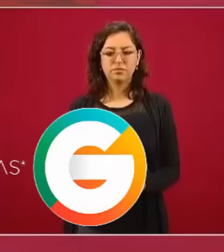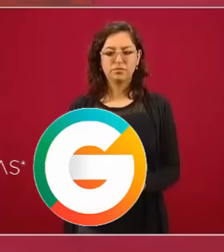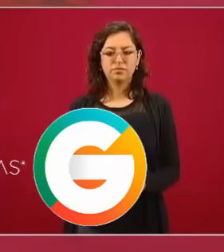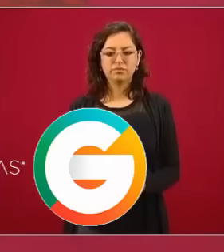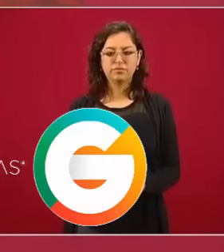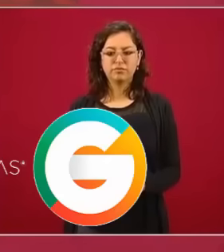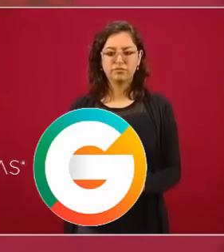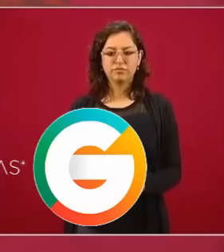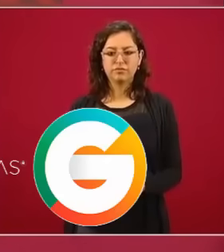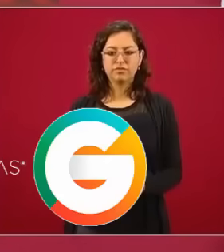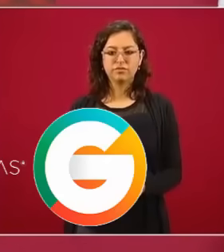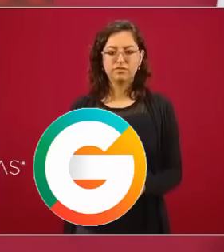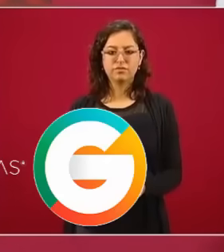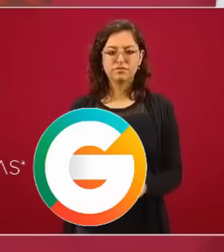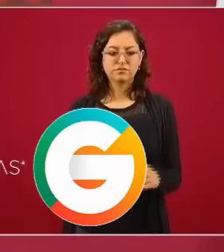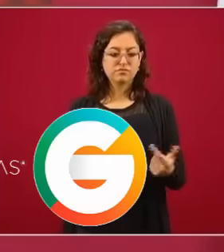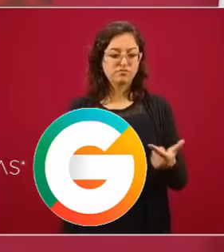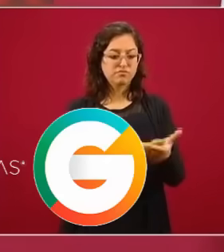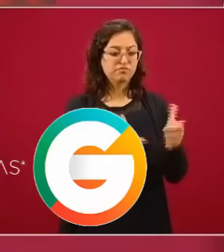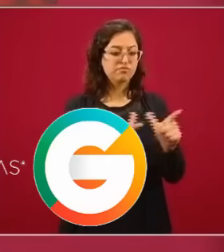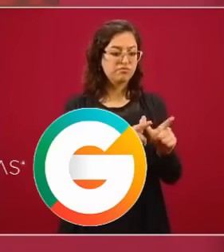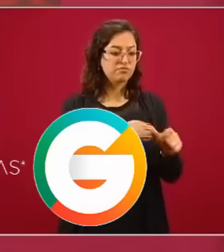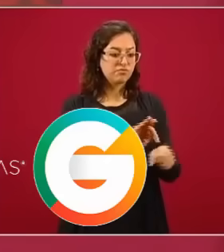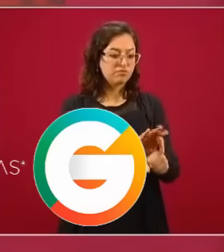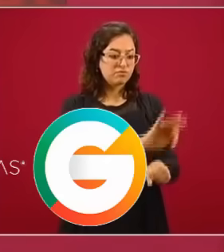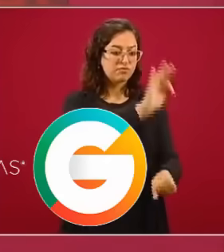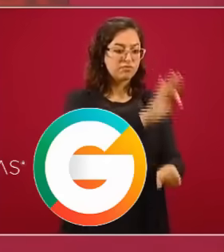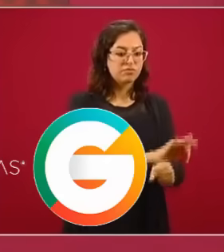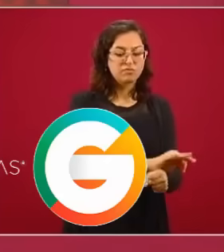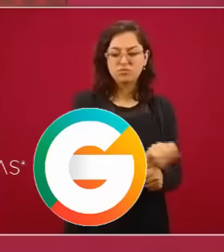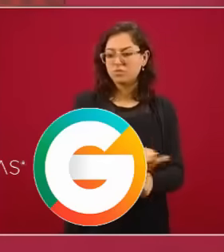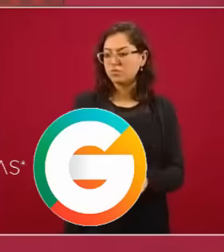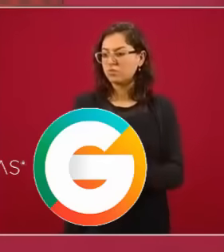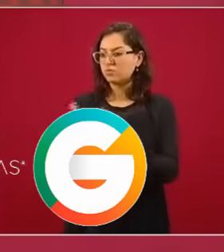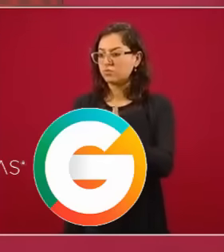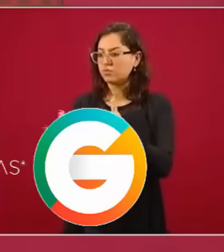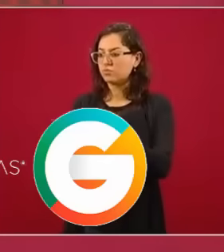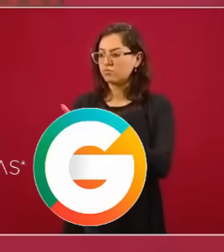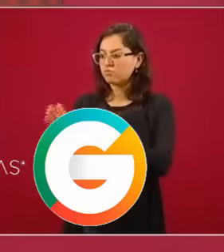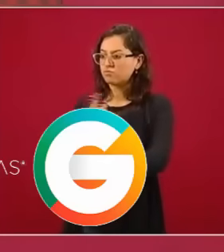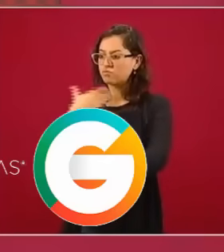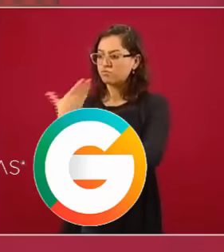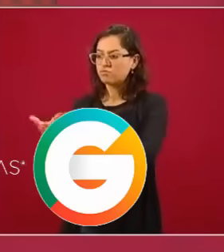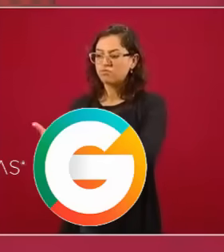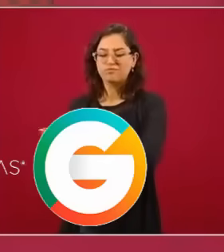proteger a un grupo y perseguir a otros.